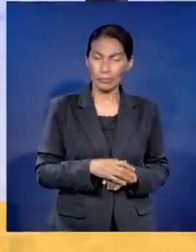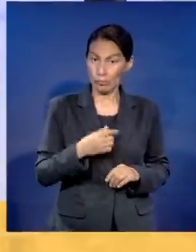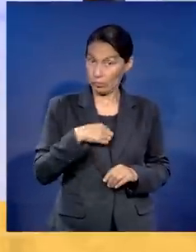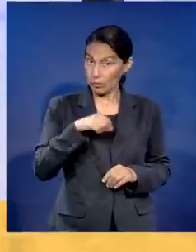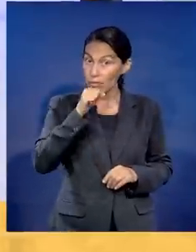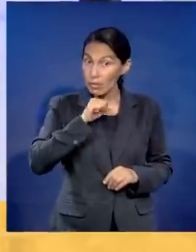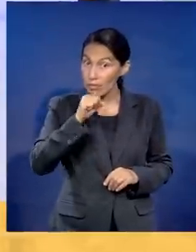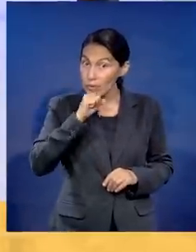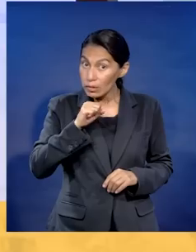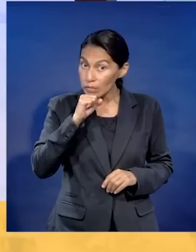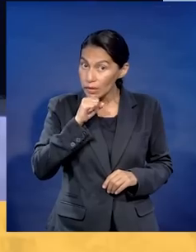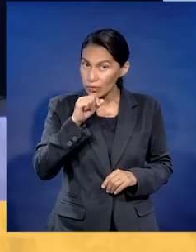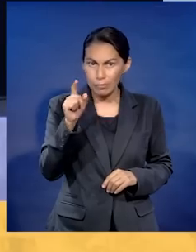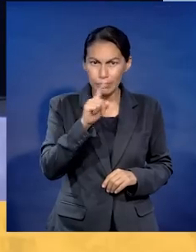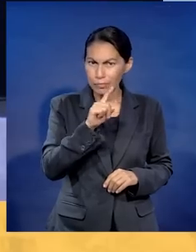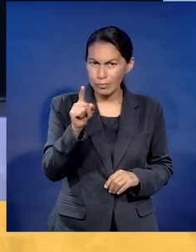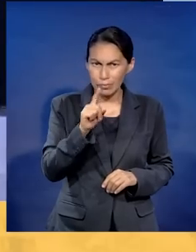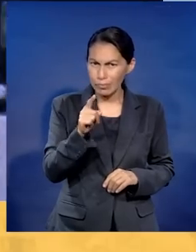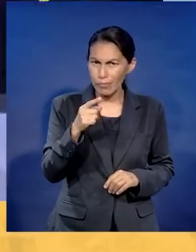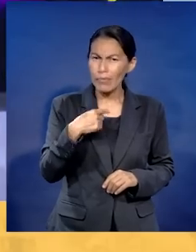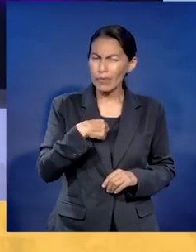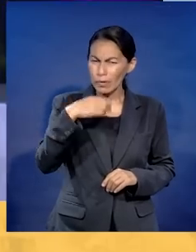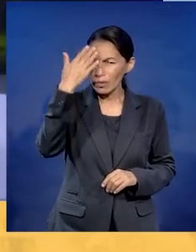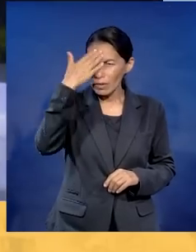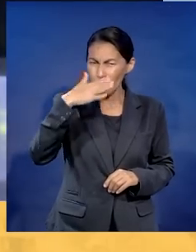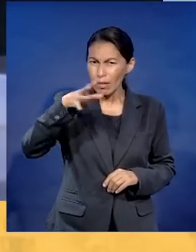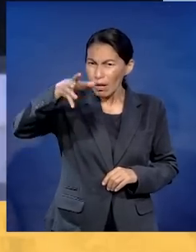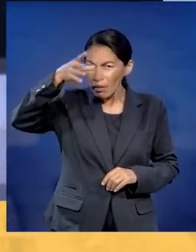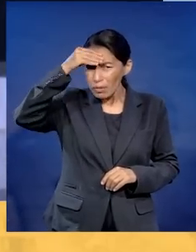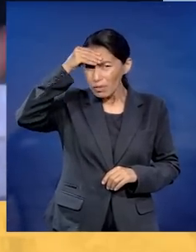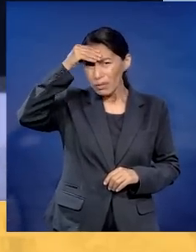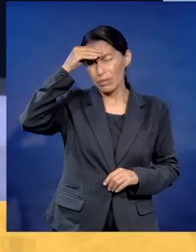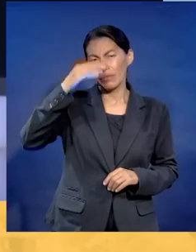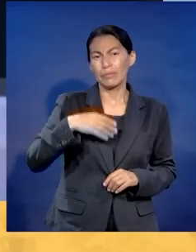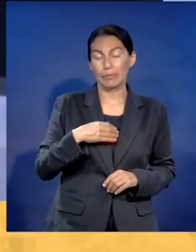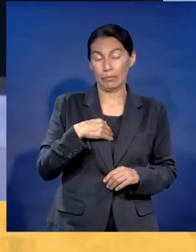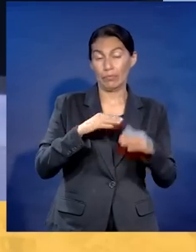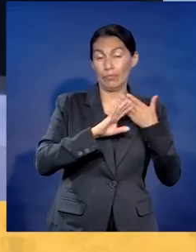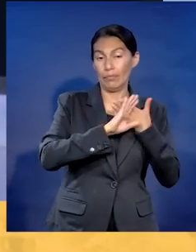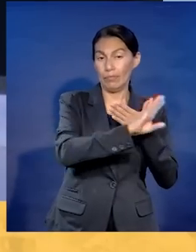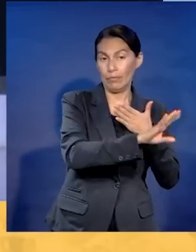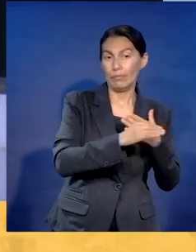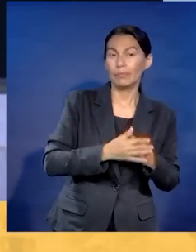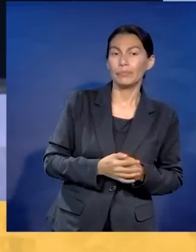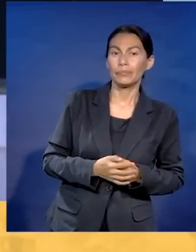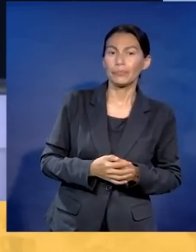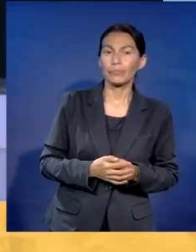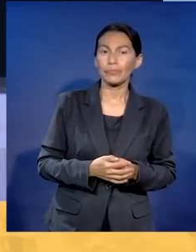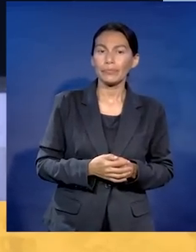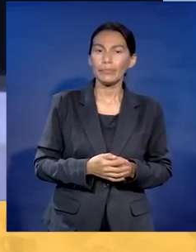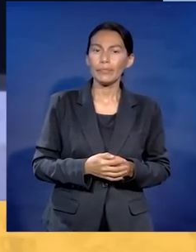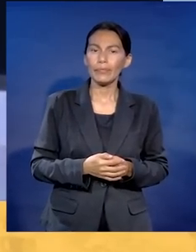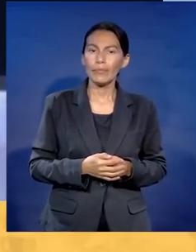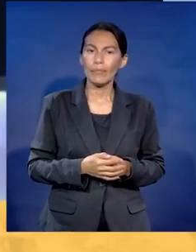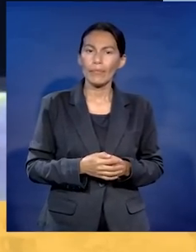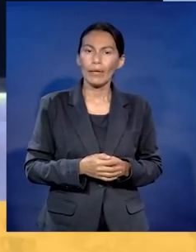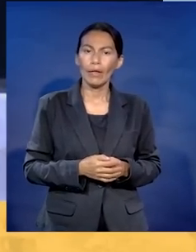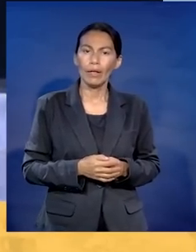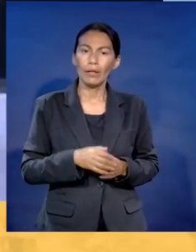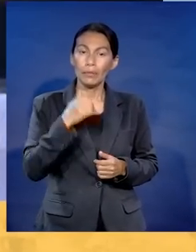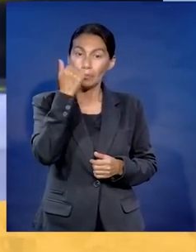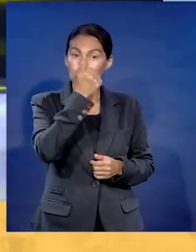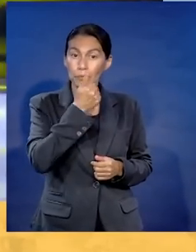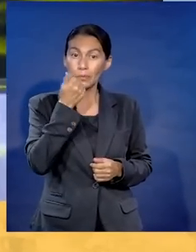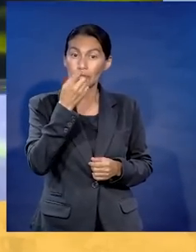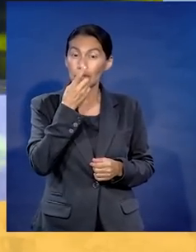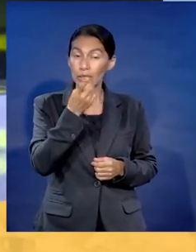lo quería saber no solo por chismoso, no. Quería saber para también cuidarme yo mismo. El apóstol dice, si